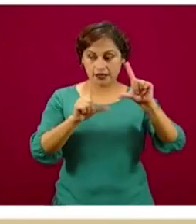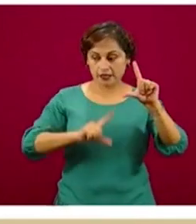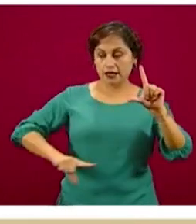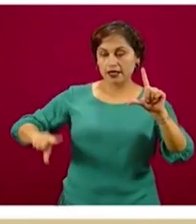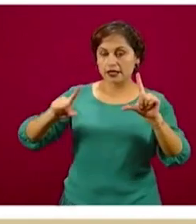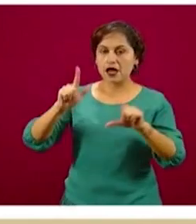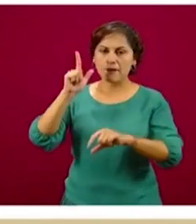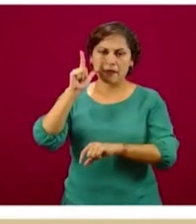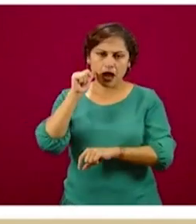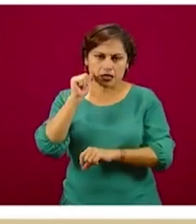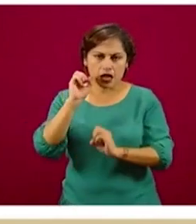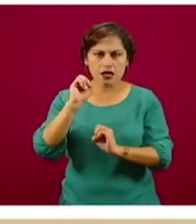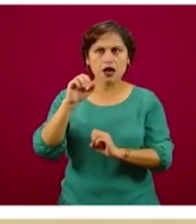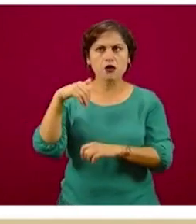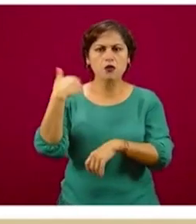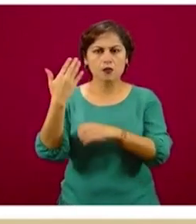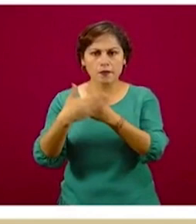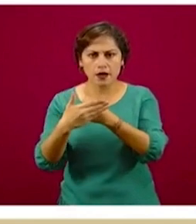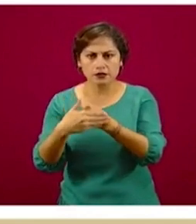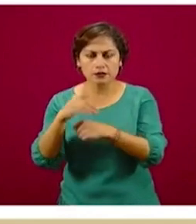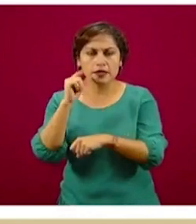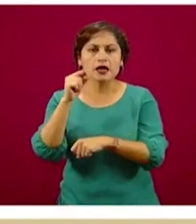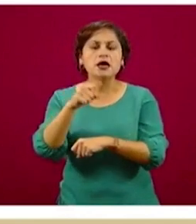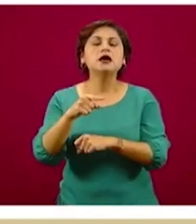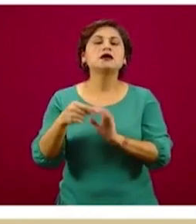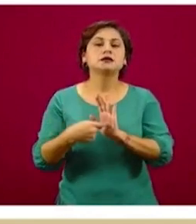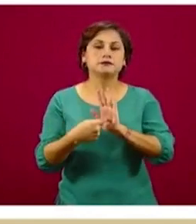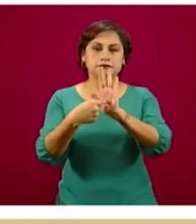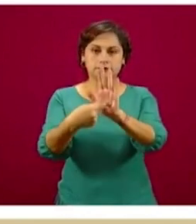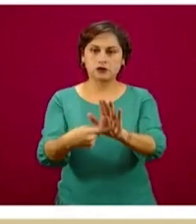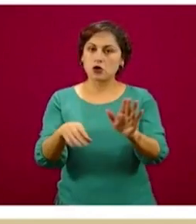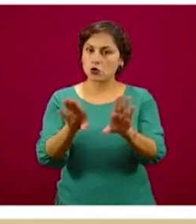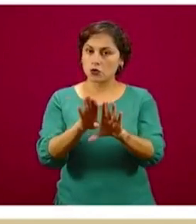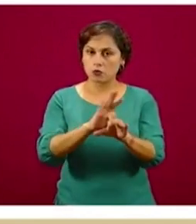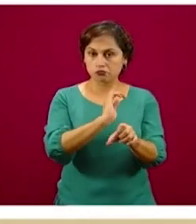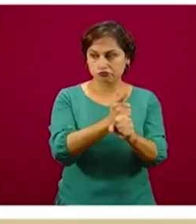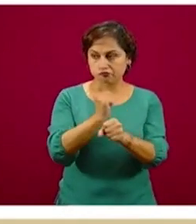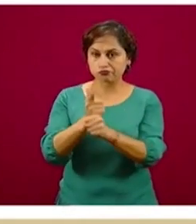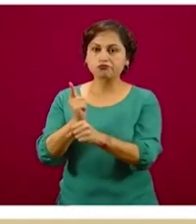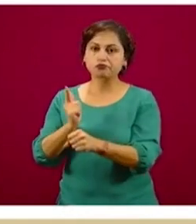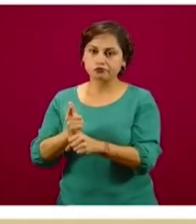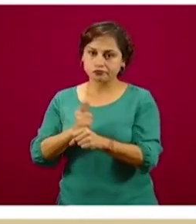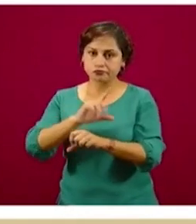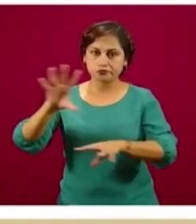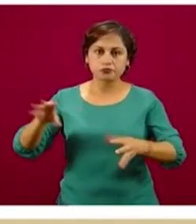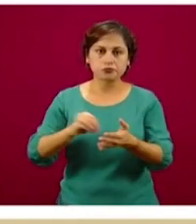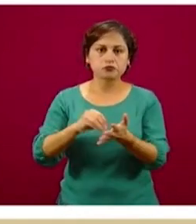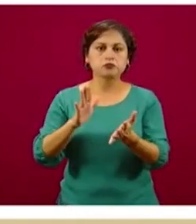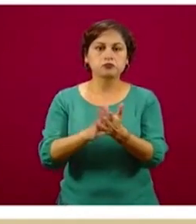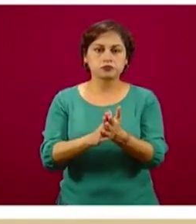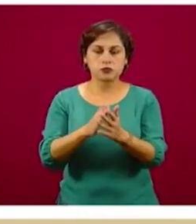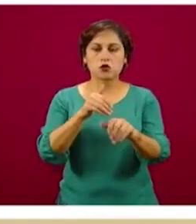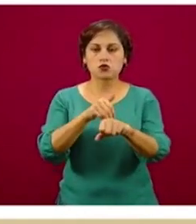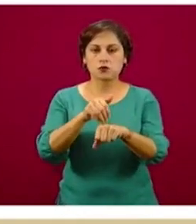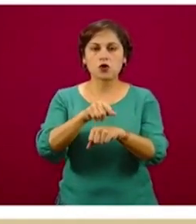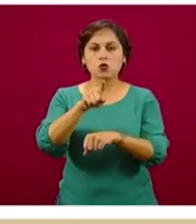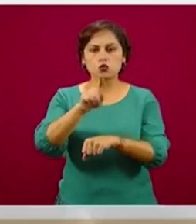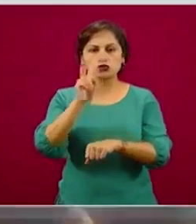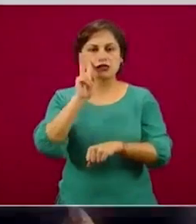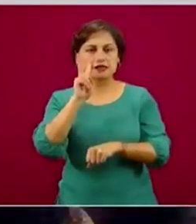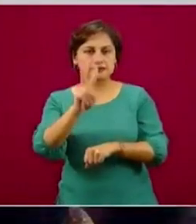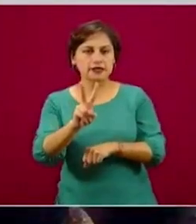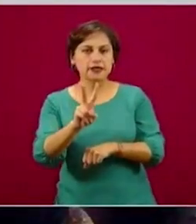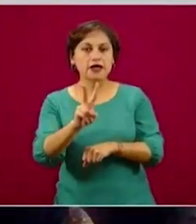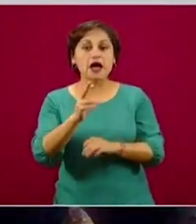mañana mostrándoles las curvas de predicción y los casos identificados verán ustedes cómo hay zonas que empiezan